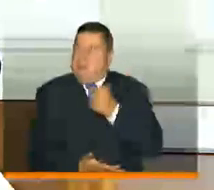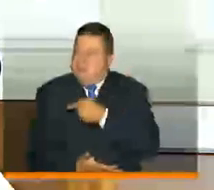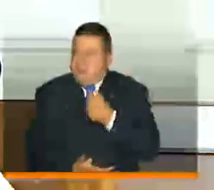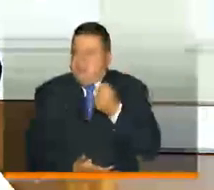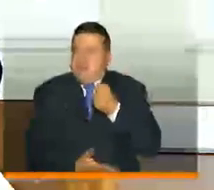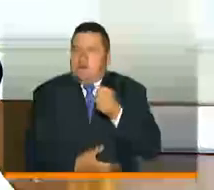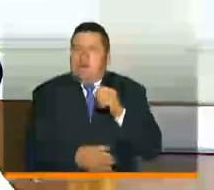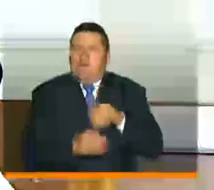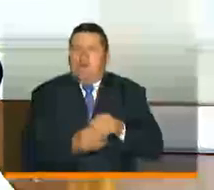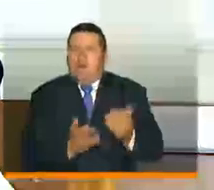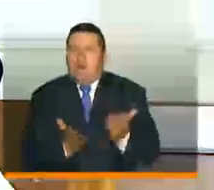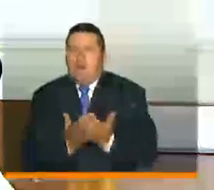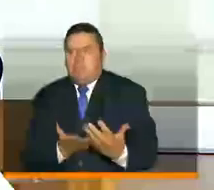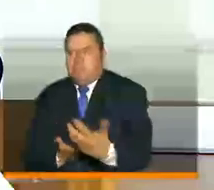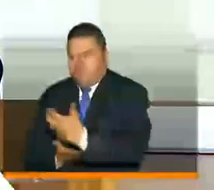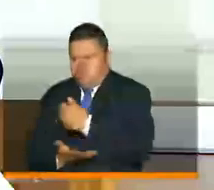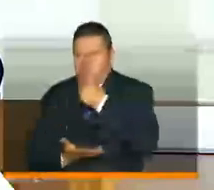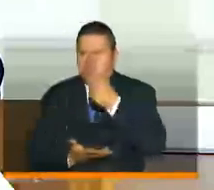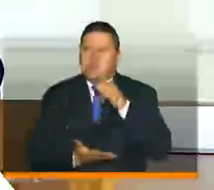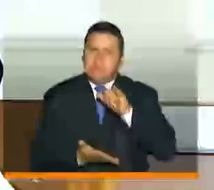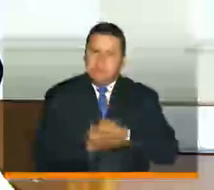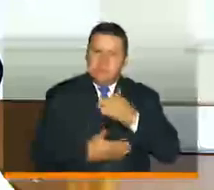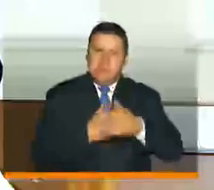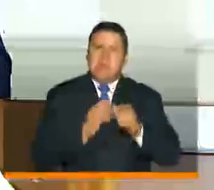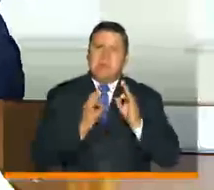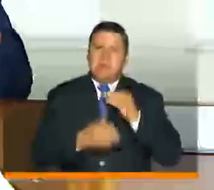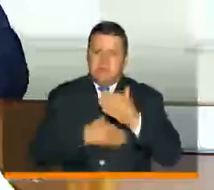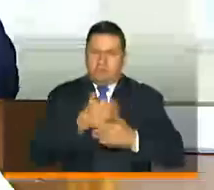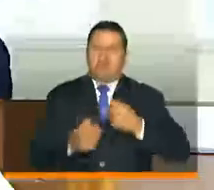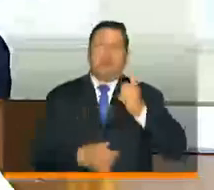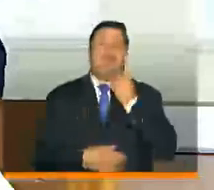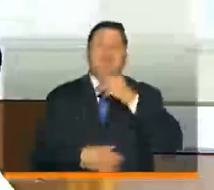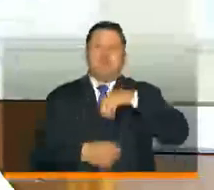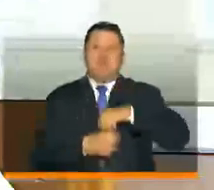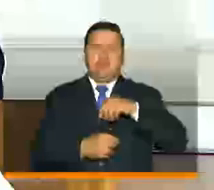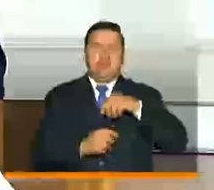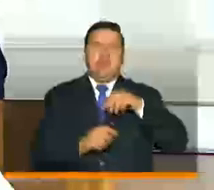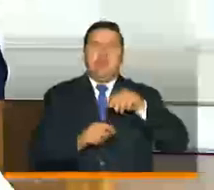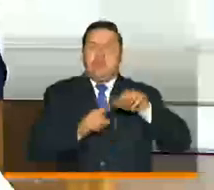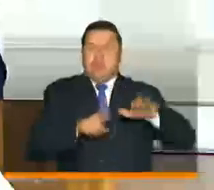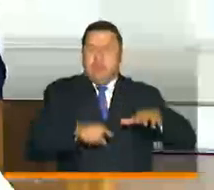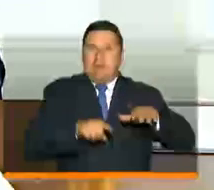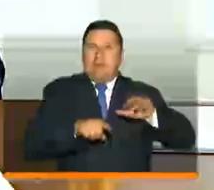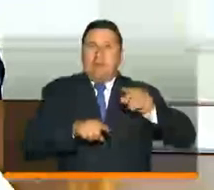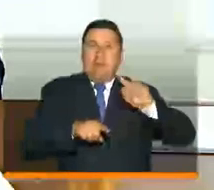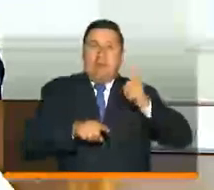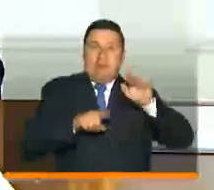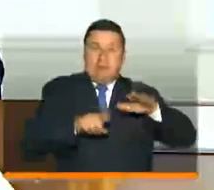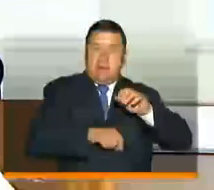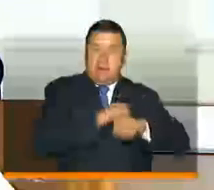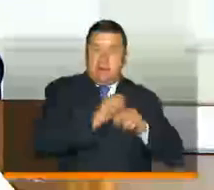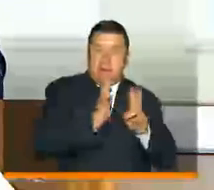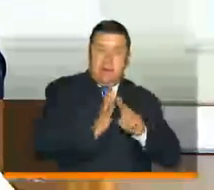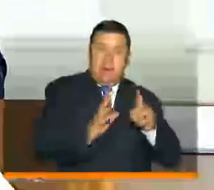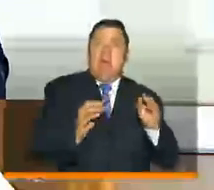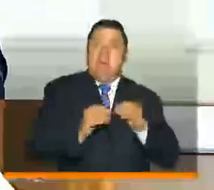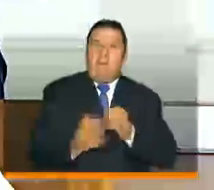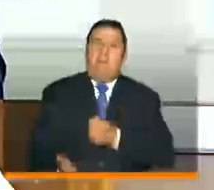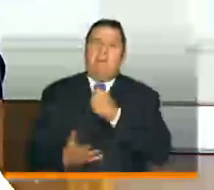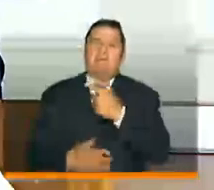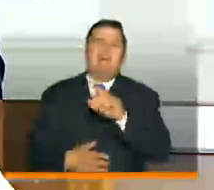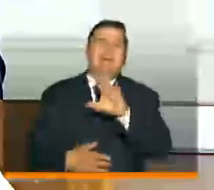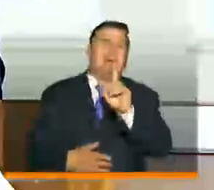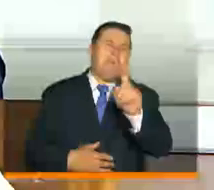el Fondo de Solidaridad Educativa, donde estamos garantizando no solamente este semestre, sino en el primer semestre del año 2021, que más